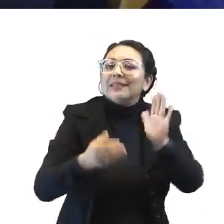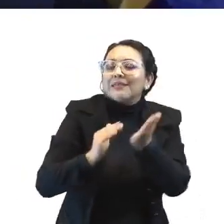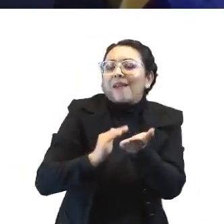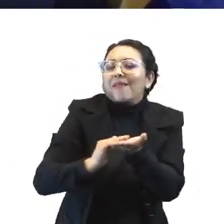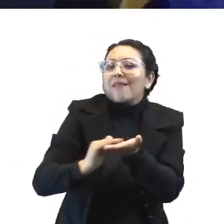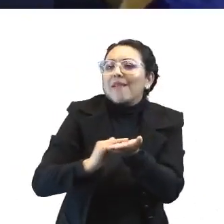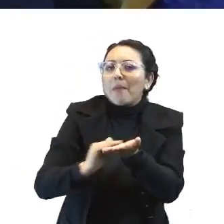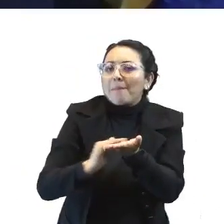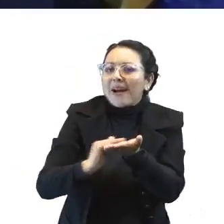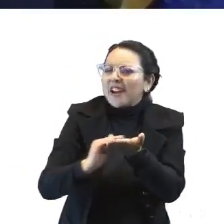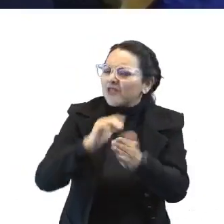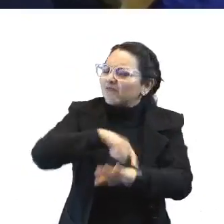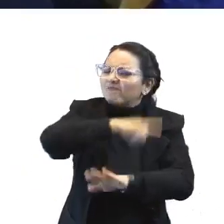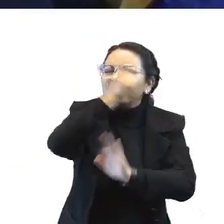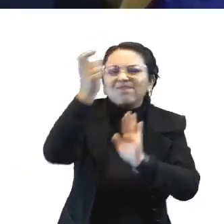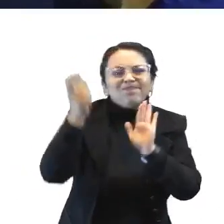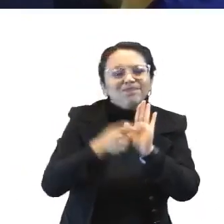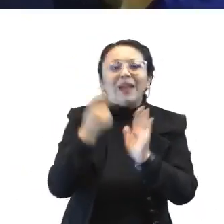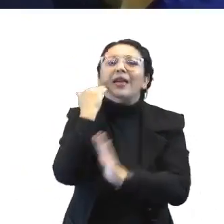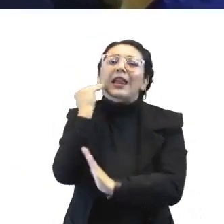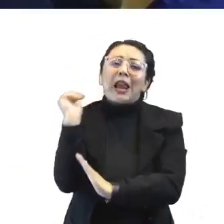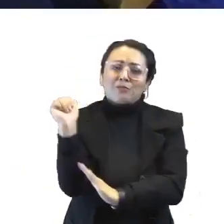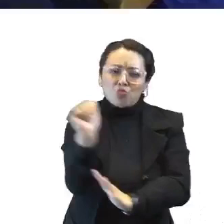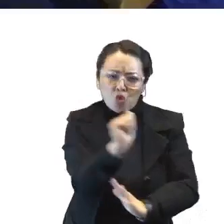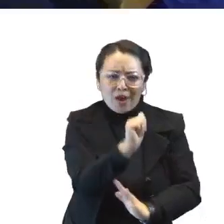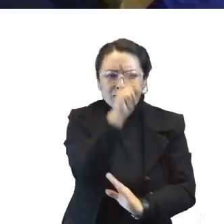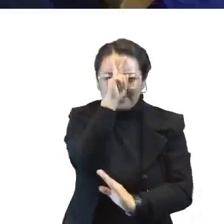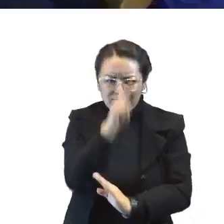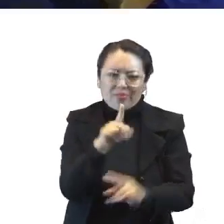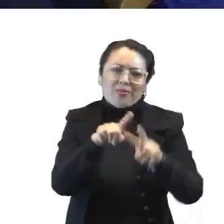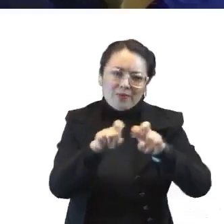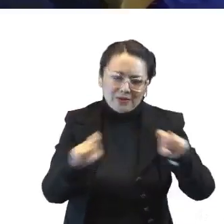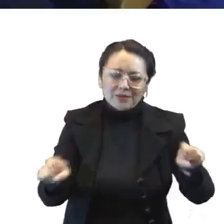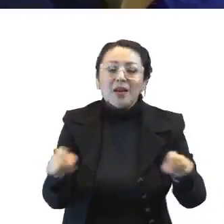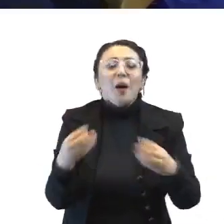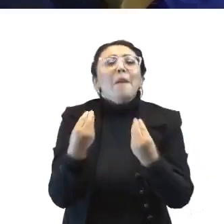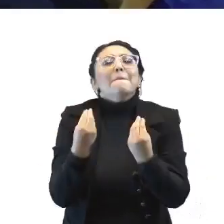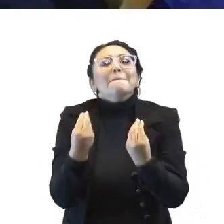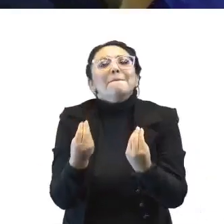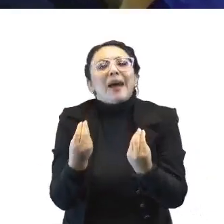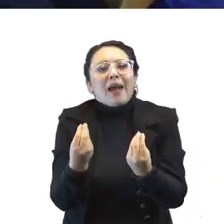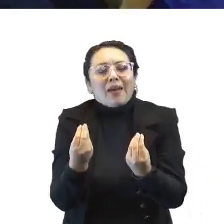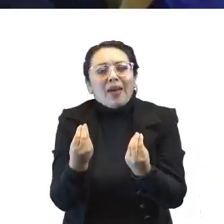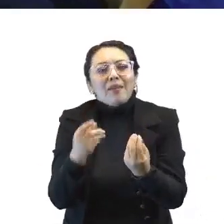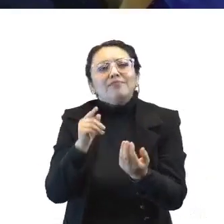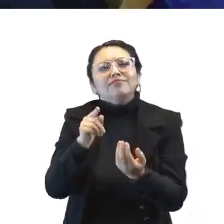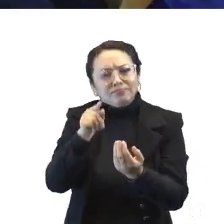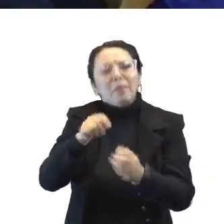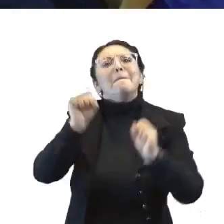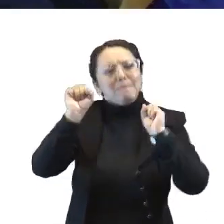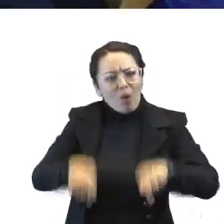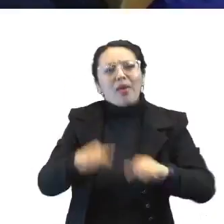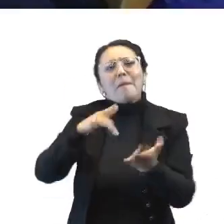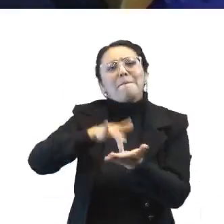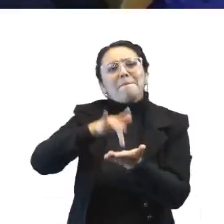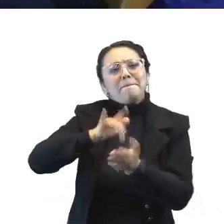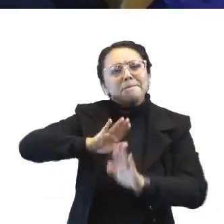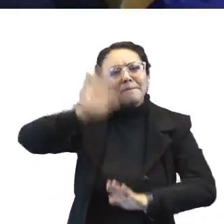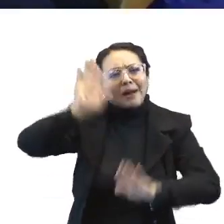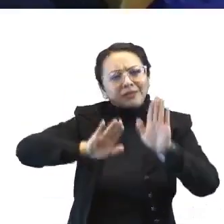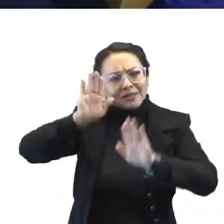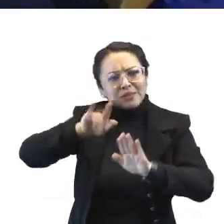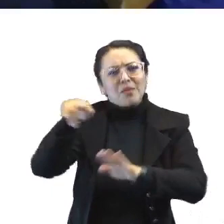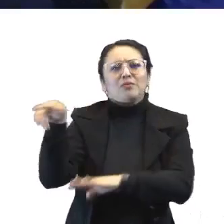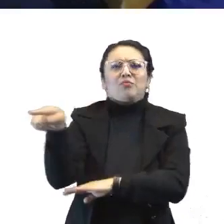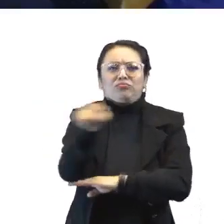reparación integral a las mujeres en su diversidad, para garantizar la participación efectiva de las